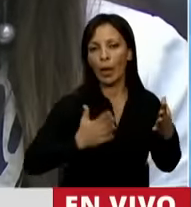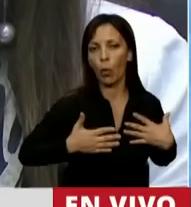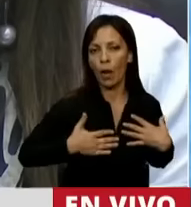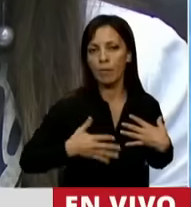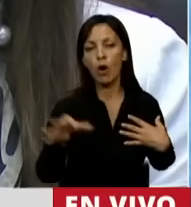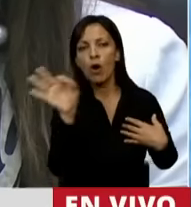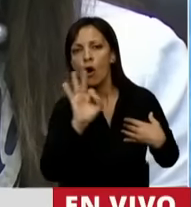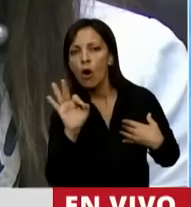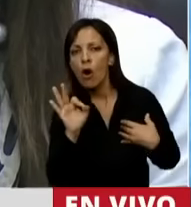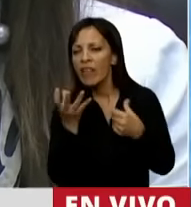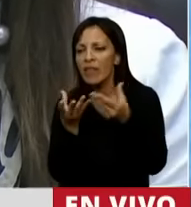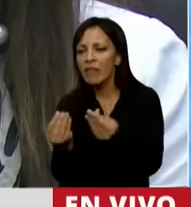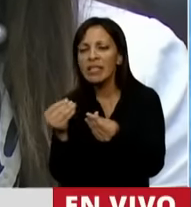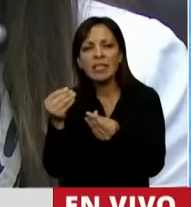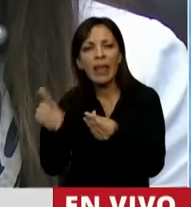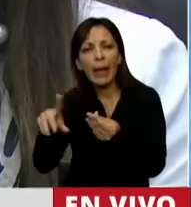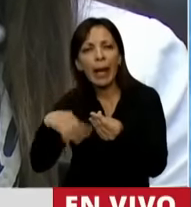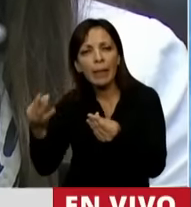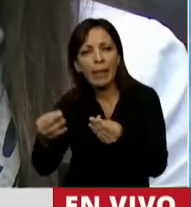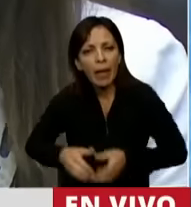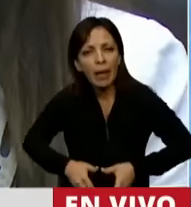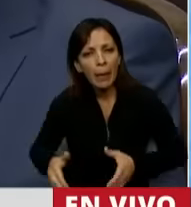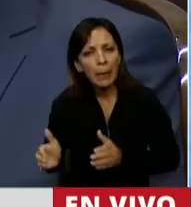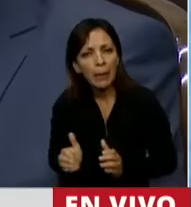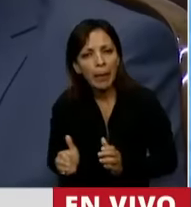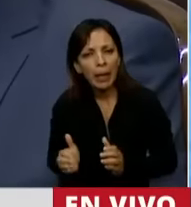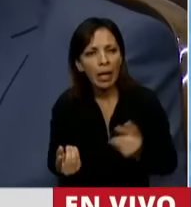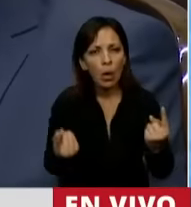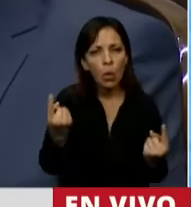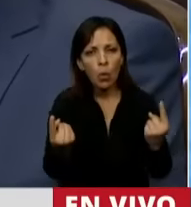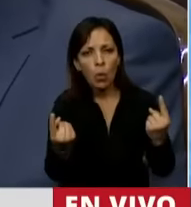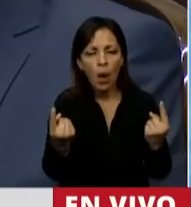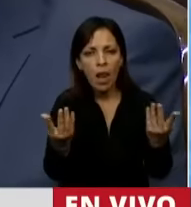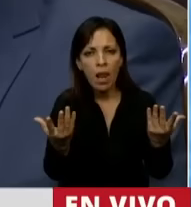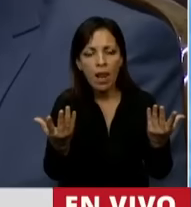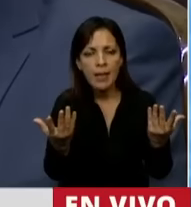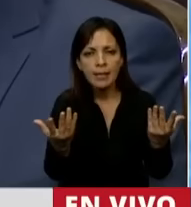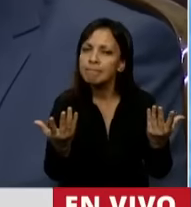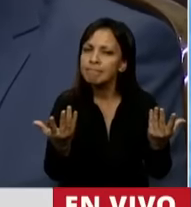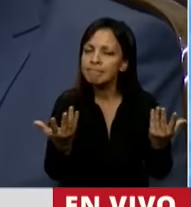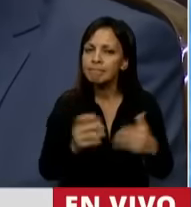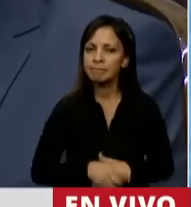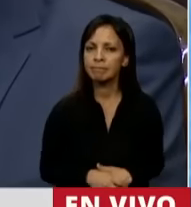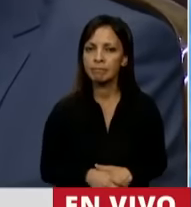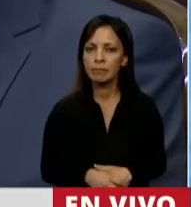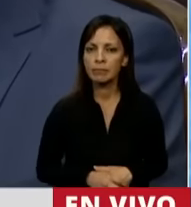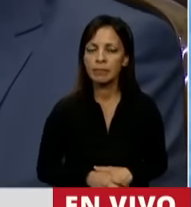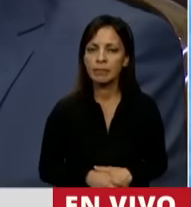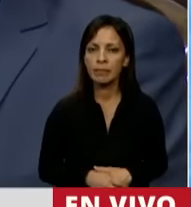defensa de la vida del concebido. ¿Cuál es el bien jurídico a tutelar?